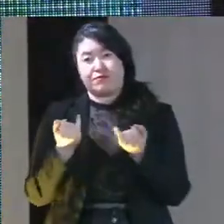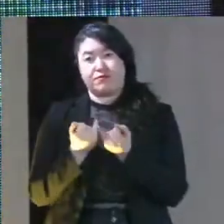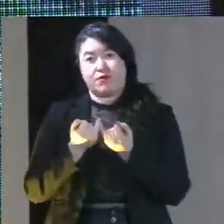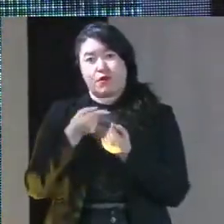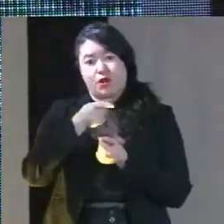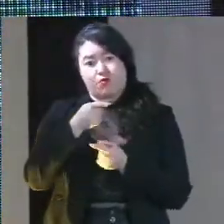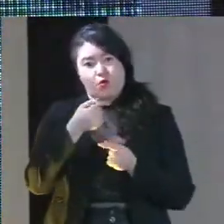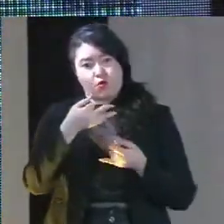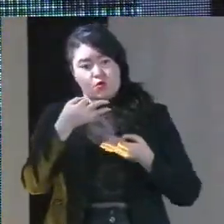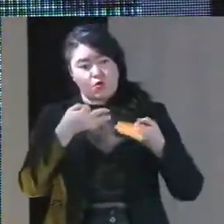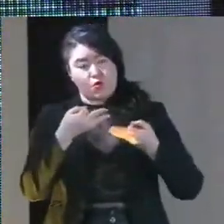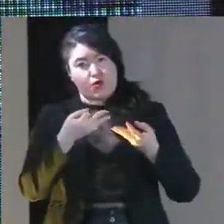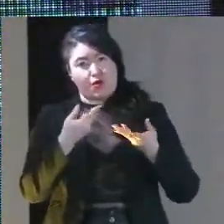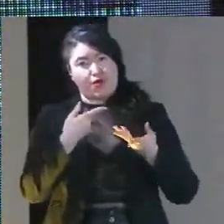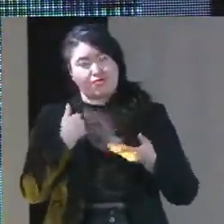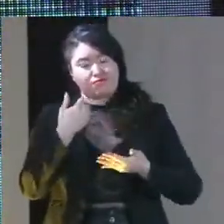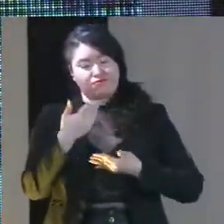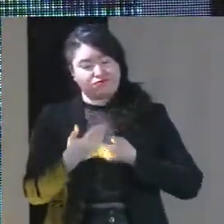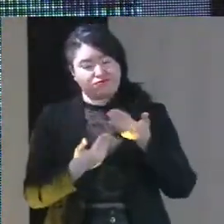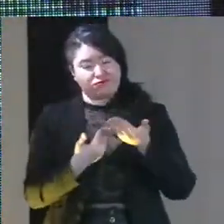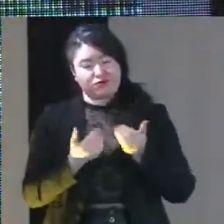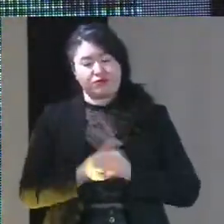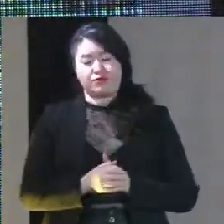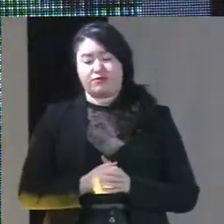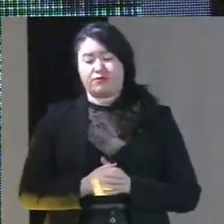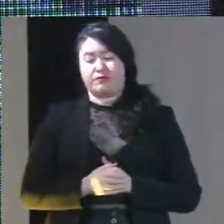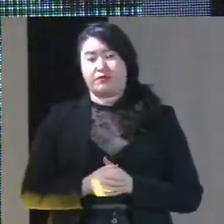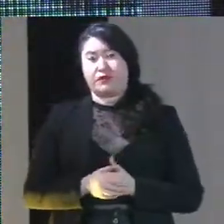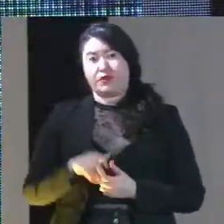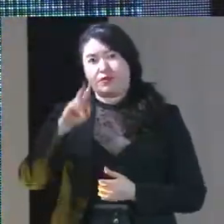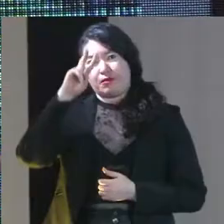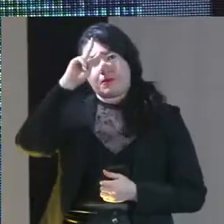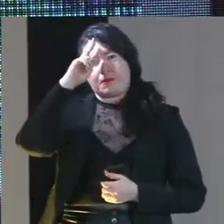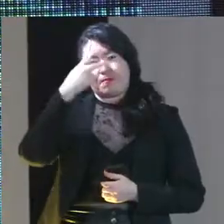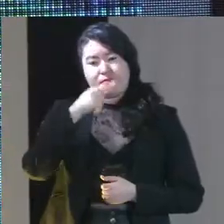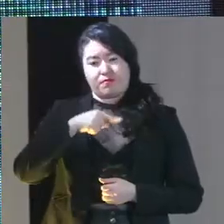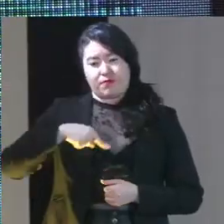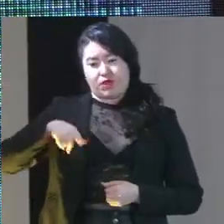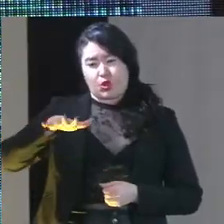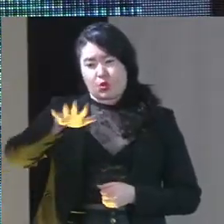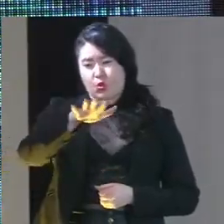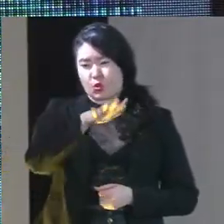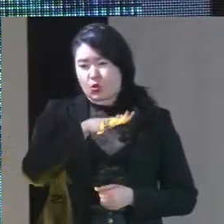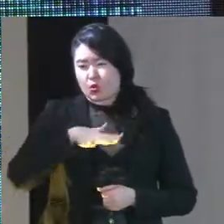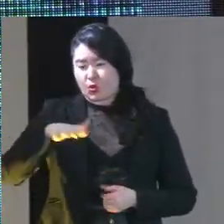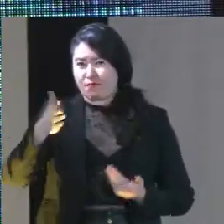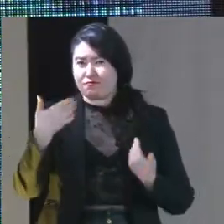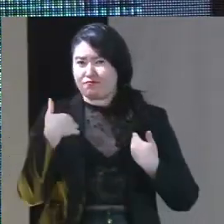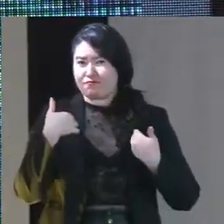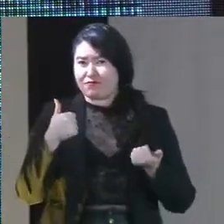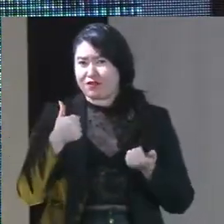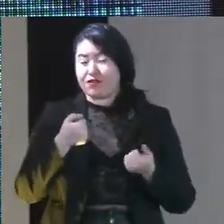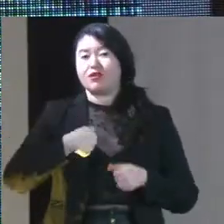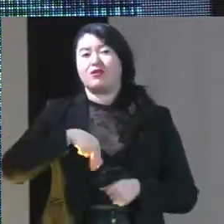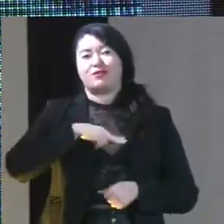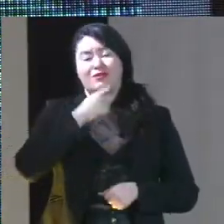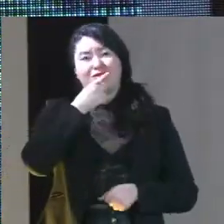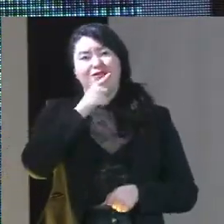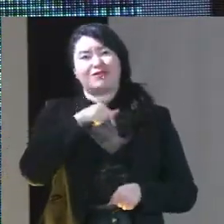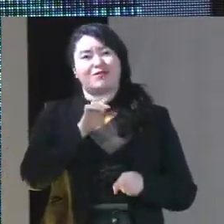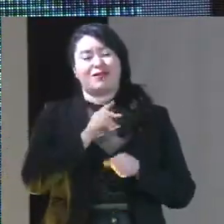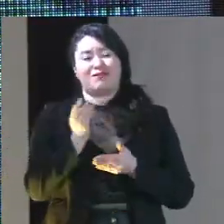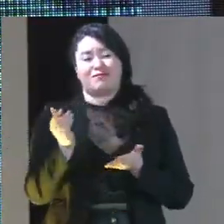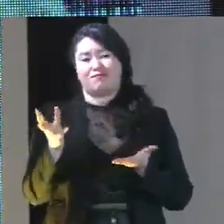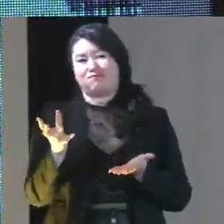sojuzgador. Si atendemos al conjunto de lo que hoy es México, tenemos que admitir que la que sigo llamando